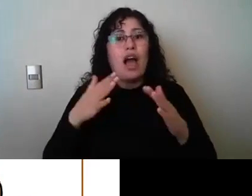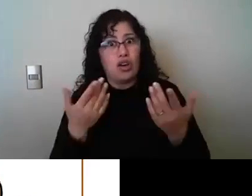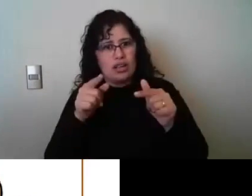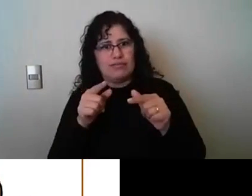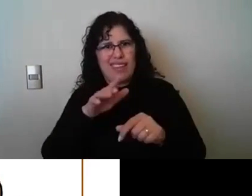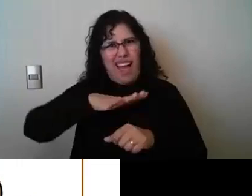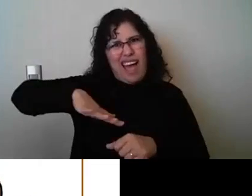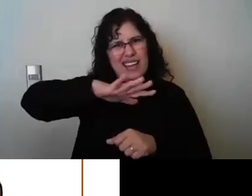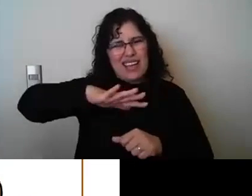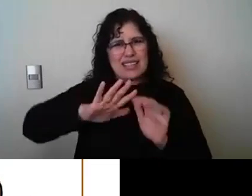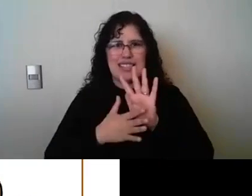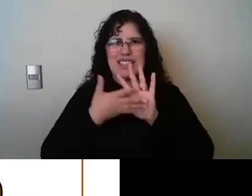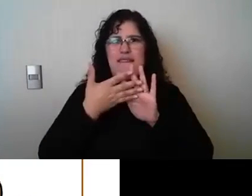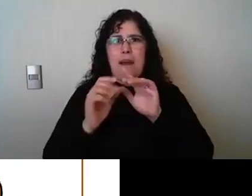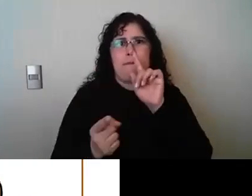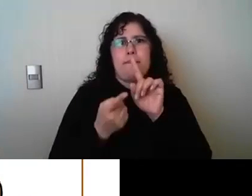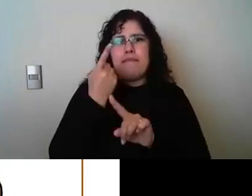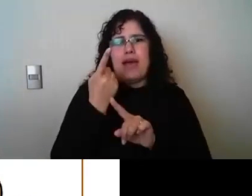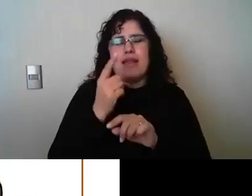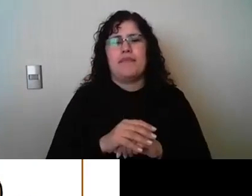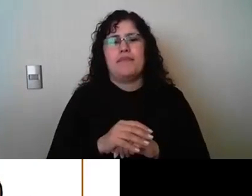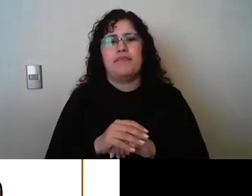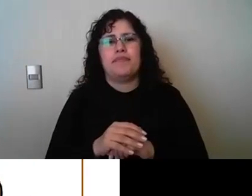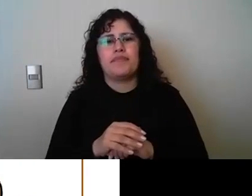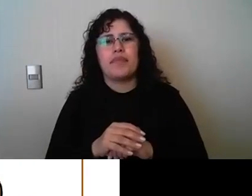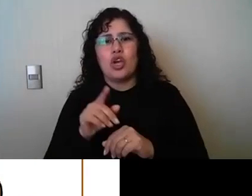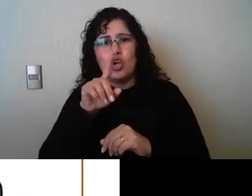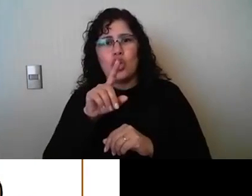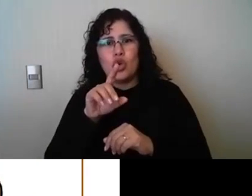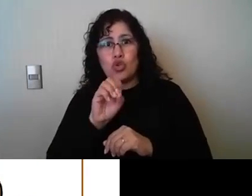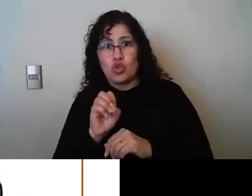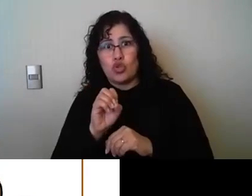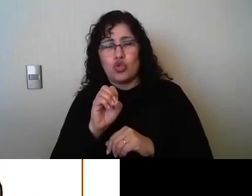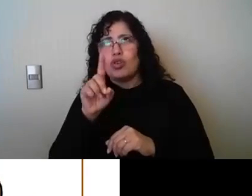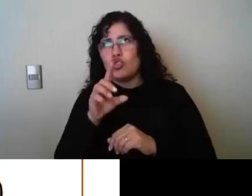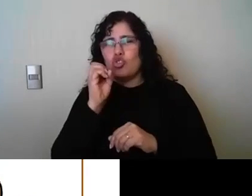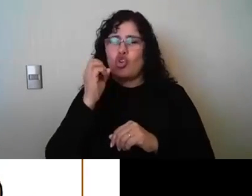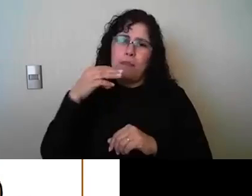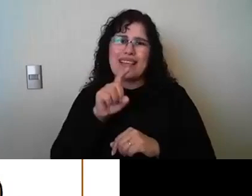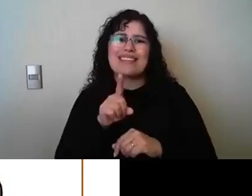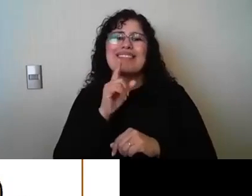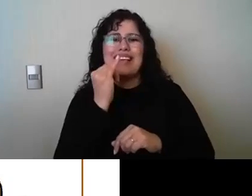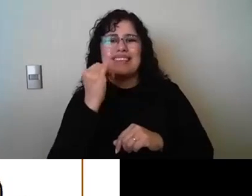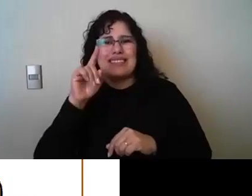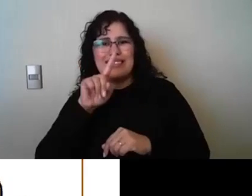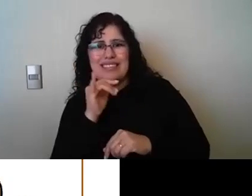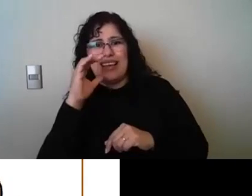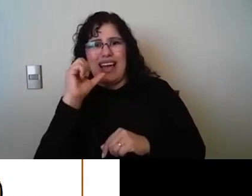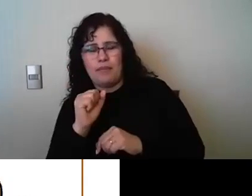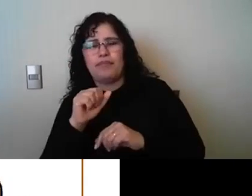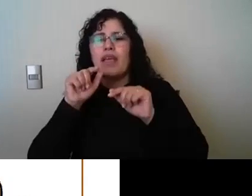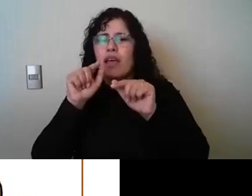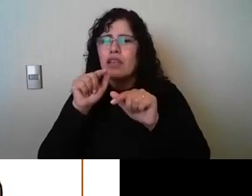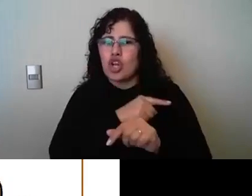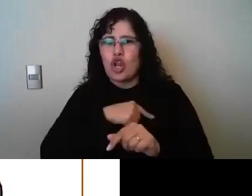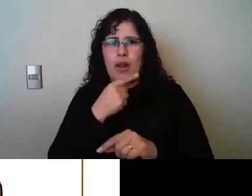primaria, somestésica primaria, ¿ya? Corresponde al área 3, 1 y 2, uno las nombra de anterior a posterior, pero será la 1,